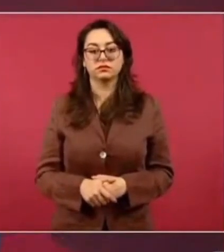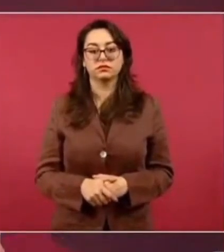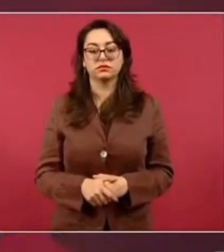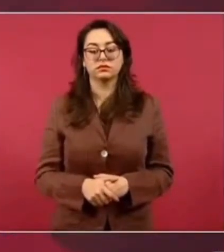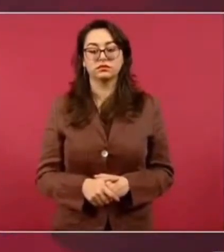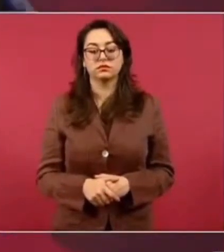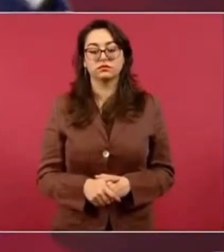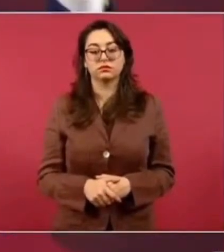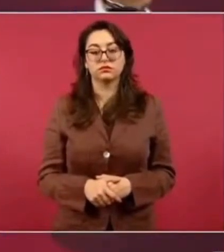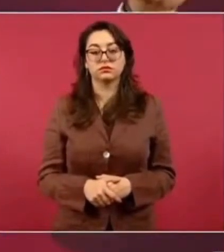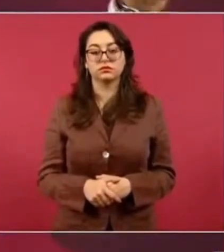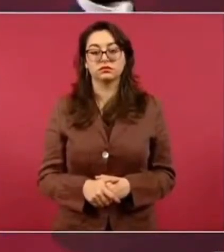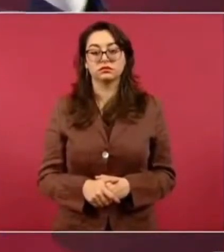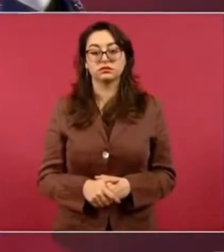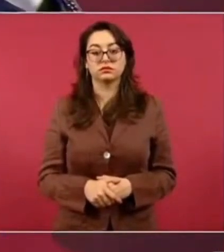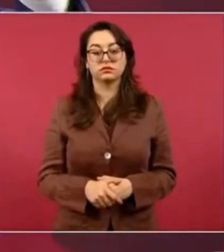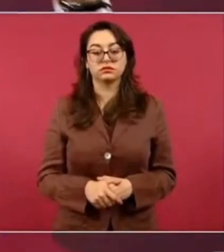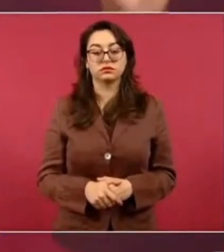pues